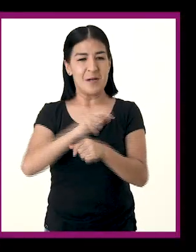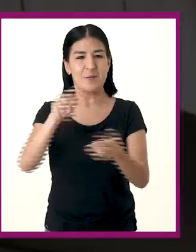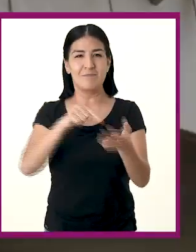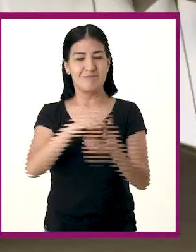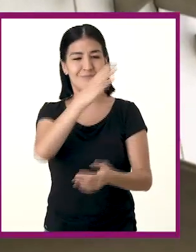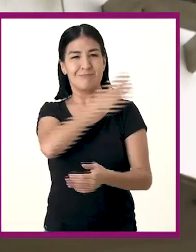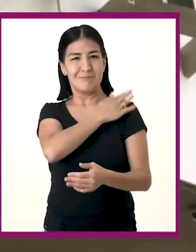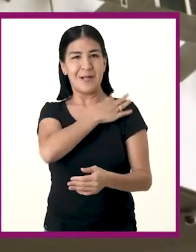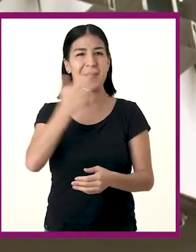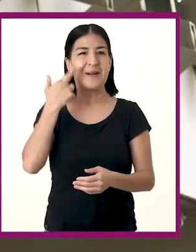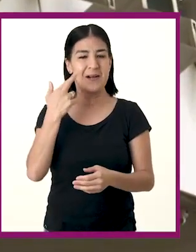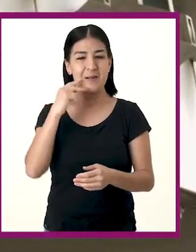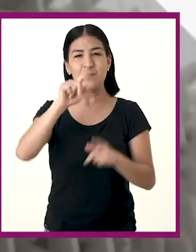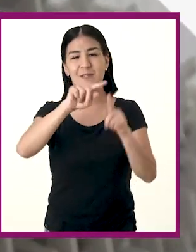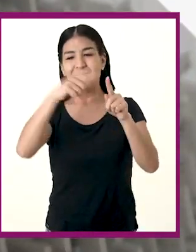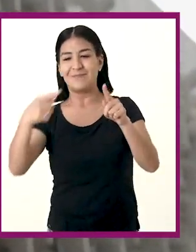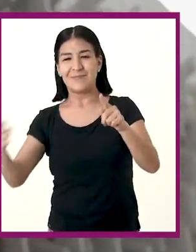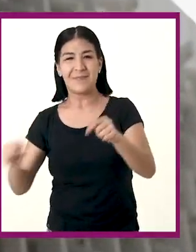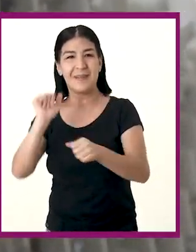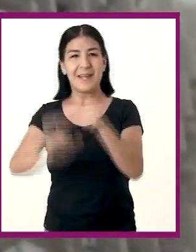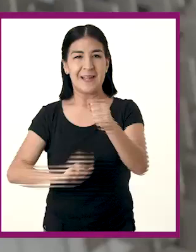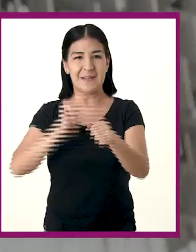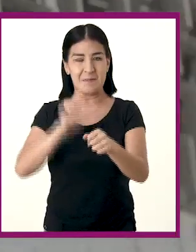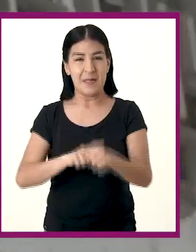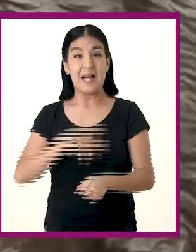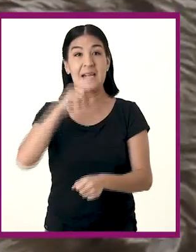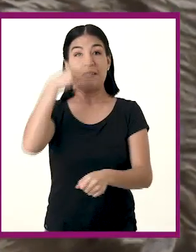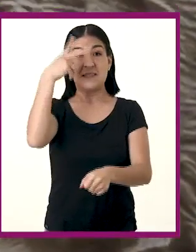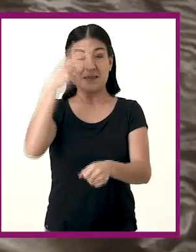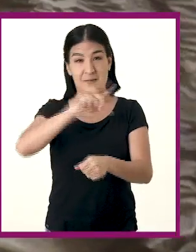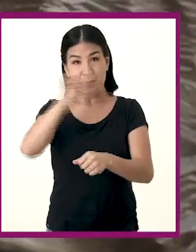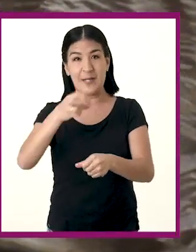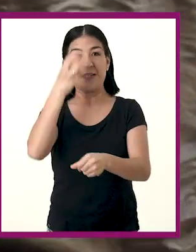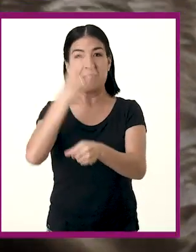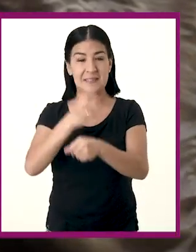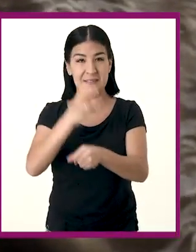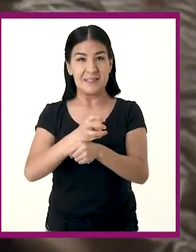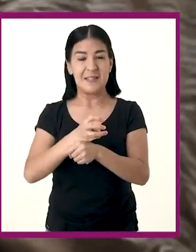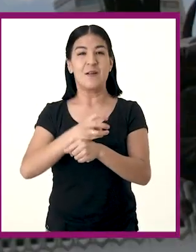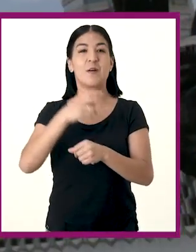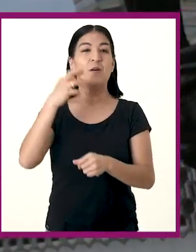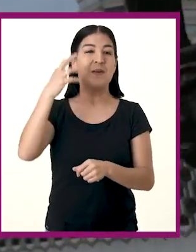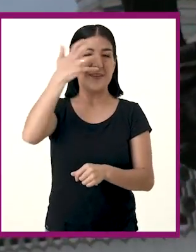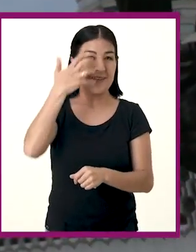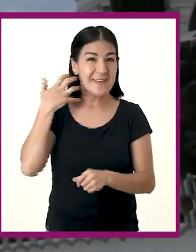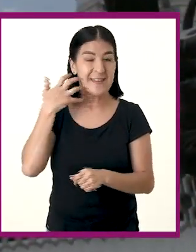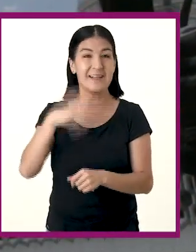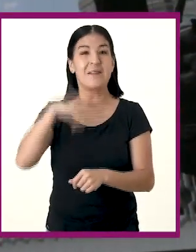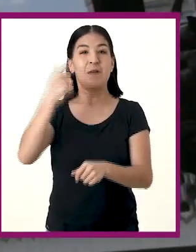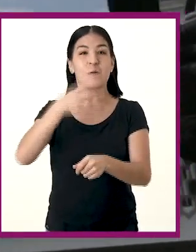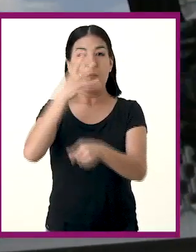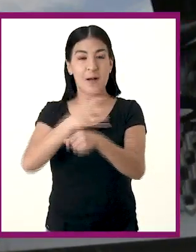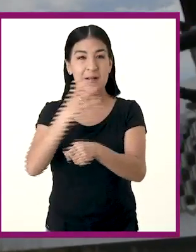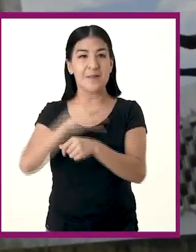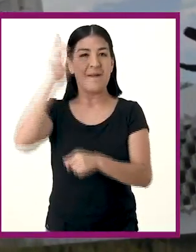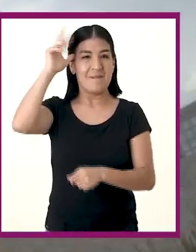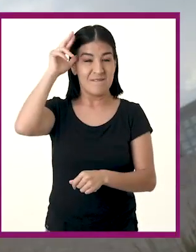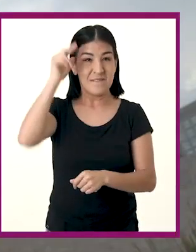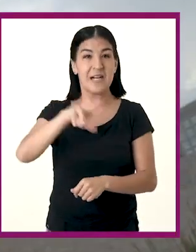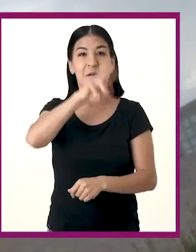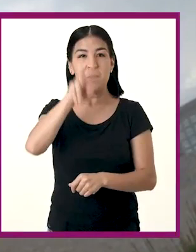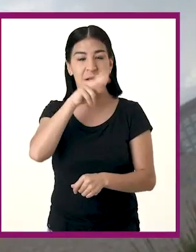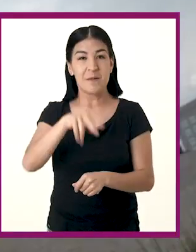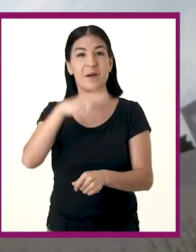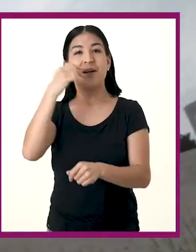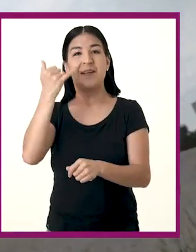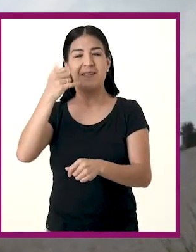acomodó en primer lugar, seguida del buey. Después posicionó al tigre en tercero y al conejo en cuarto. Al dragón